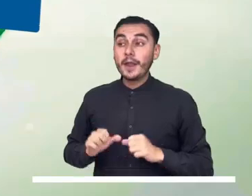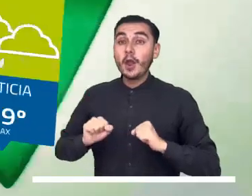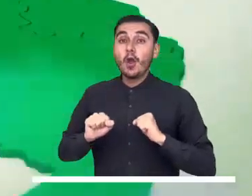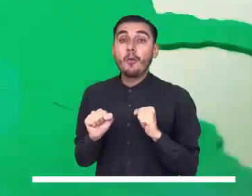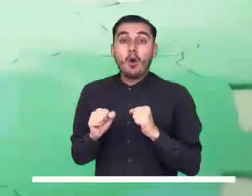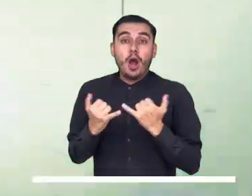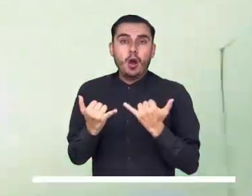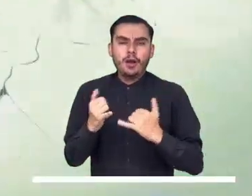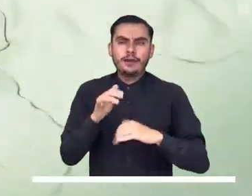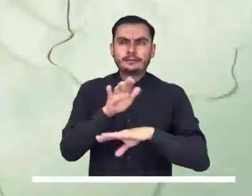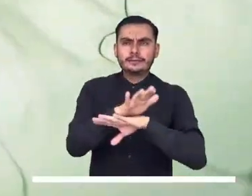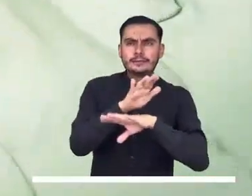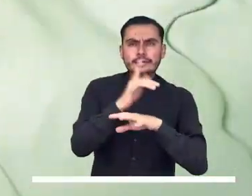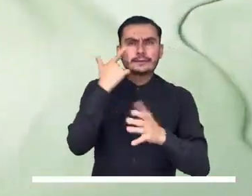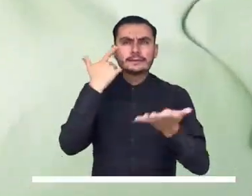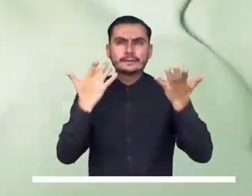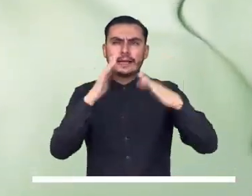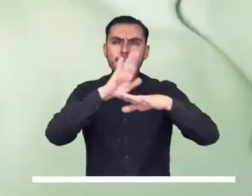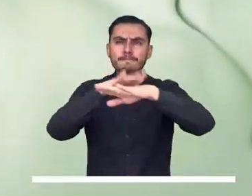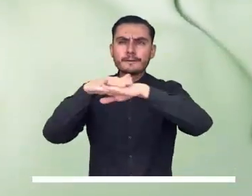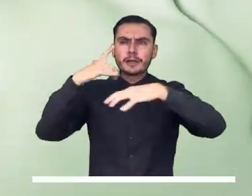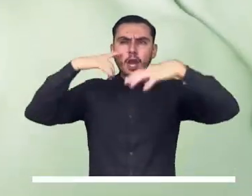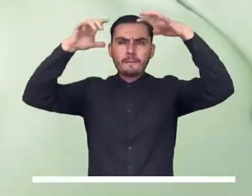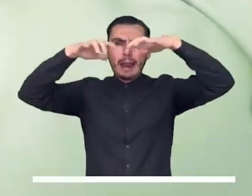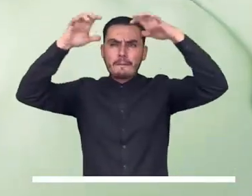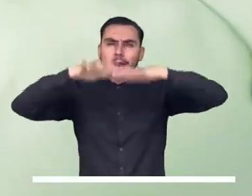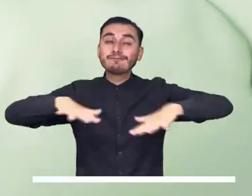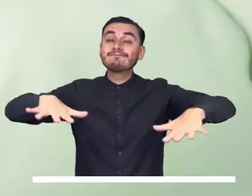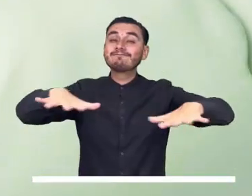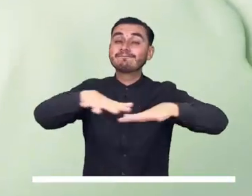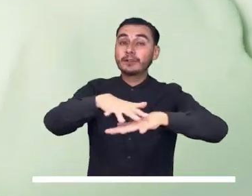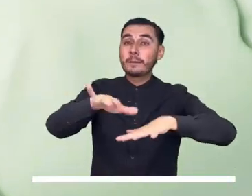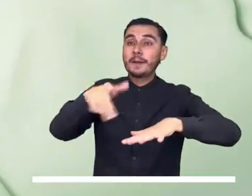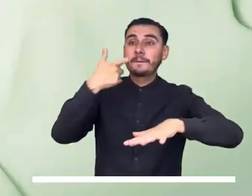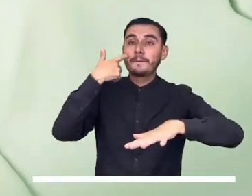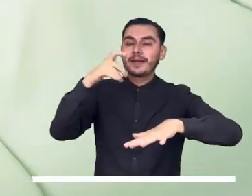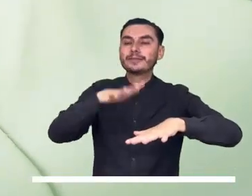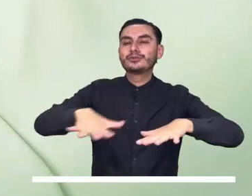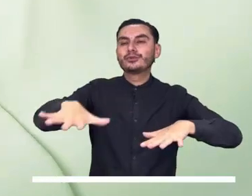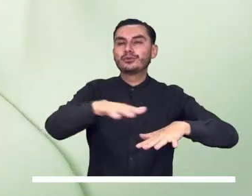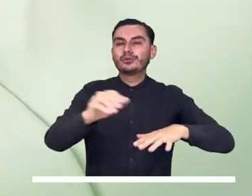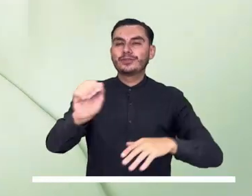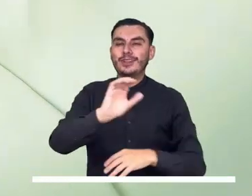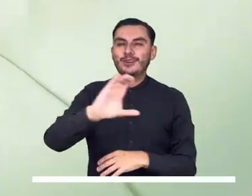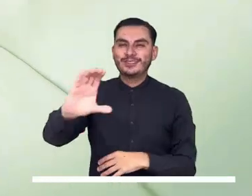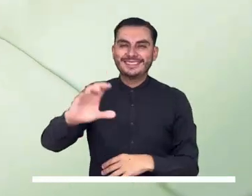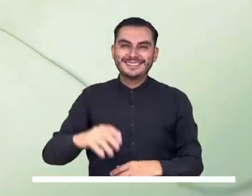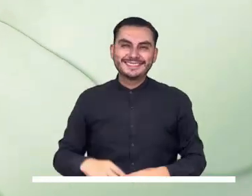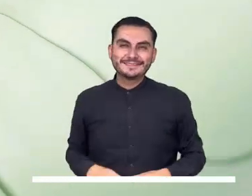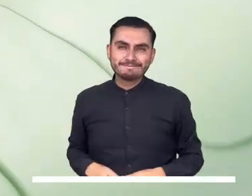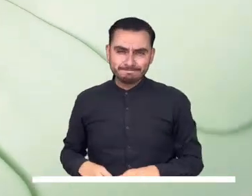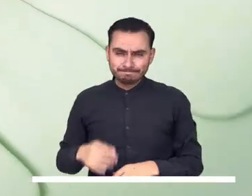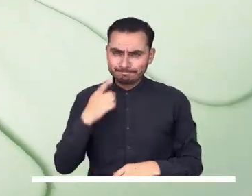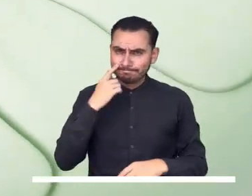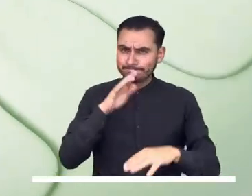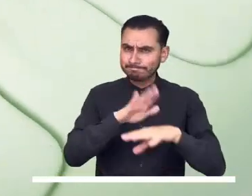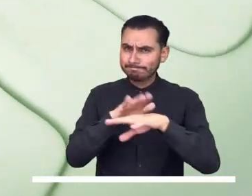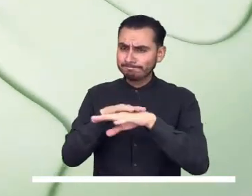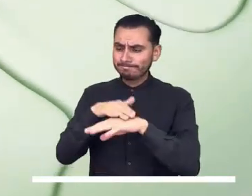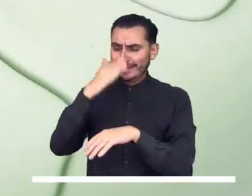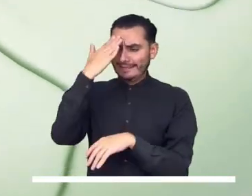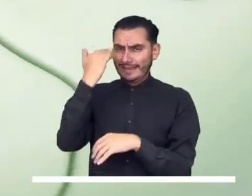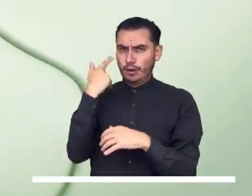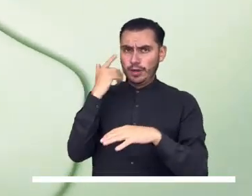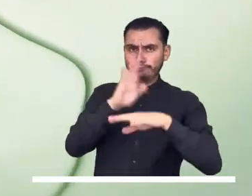sur y occidente de Guainía. Bogotá recibe la tarde con pronósticos lluviosos en amplios sectores, especialmente en